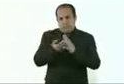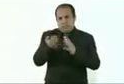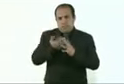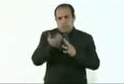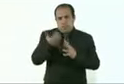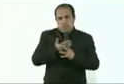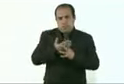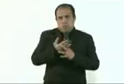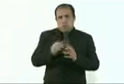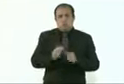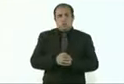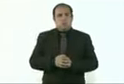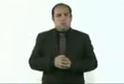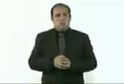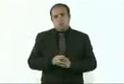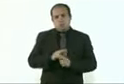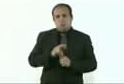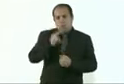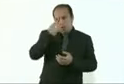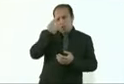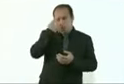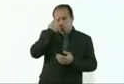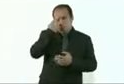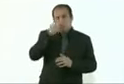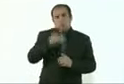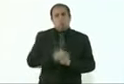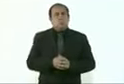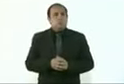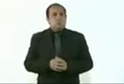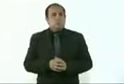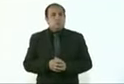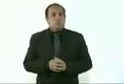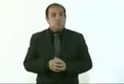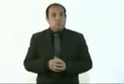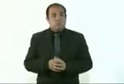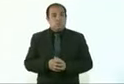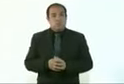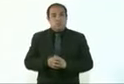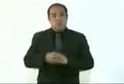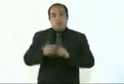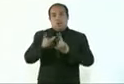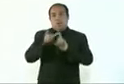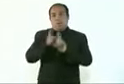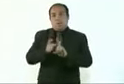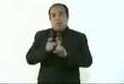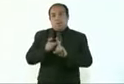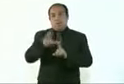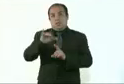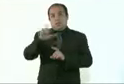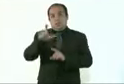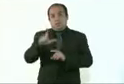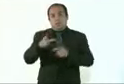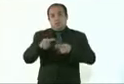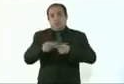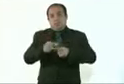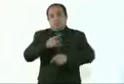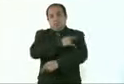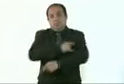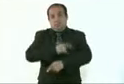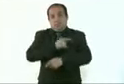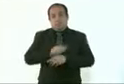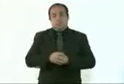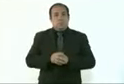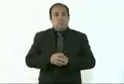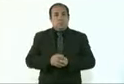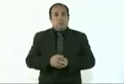mal no recuerdo. Y es la protección civil por encima de todo. Yo creo que todos estamos de acuerdo con ello. O sea, no